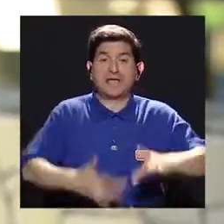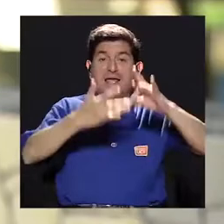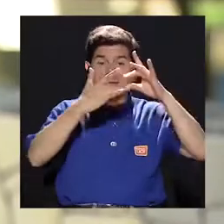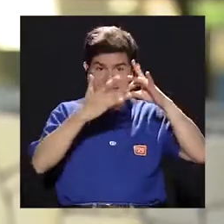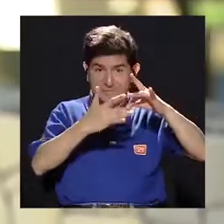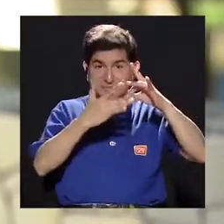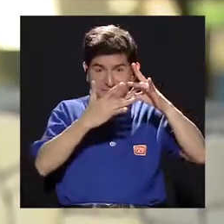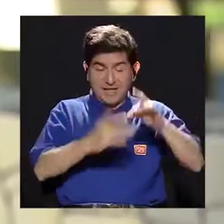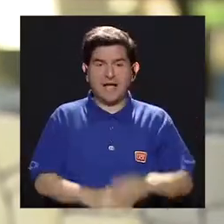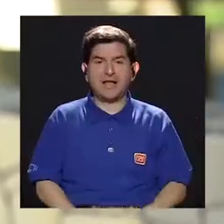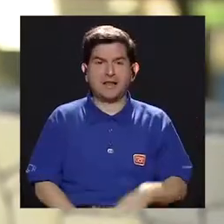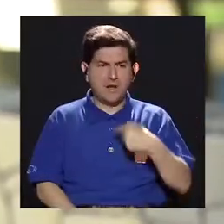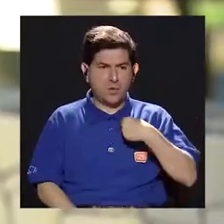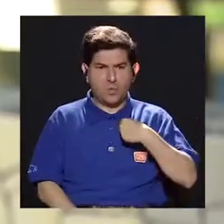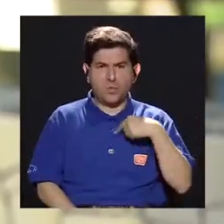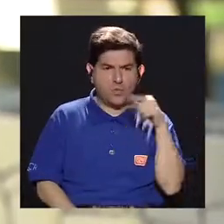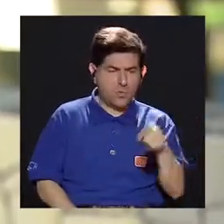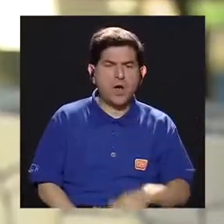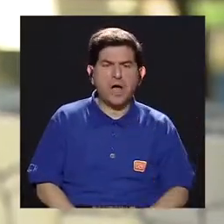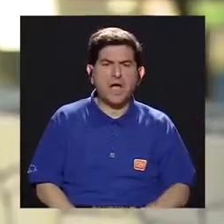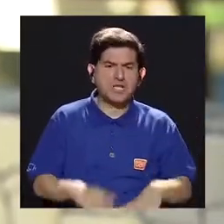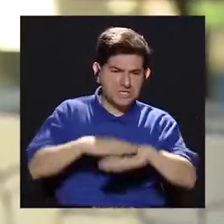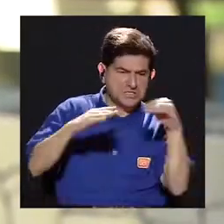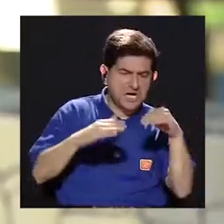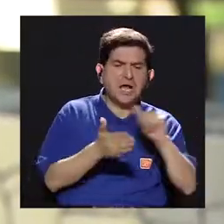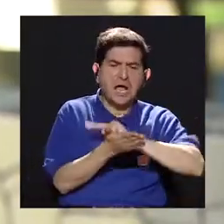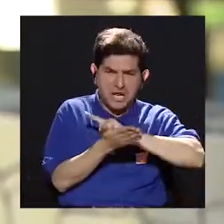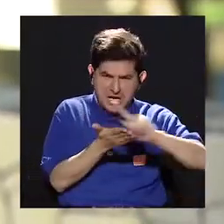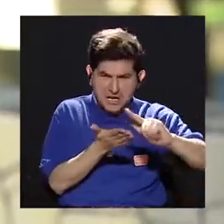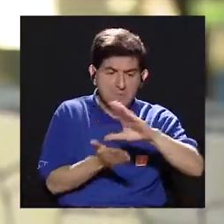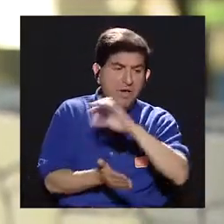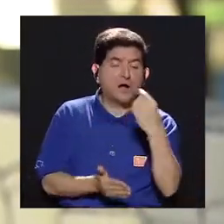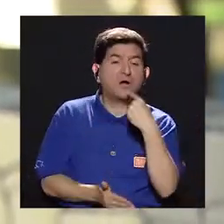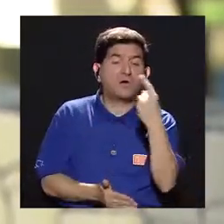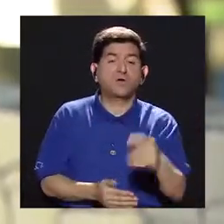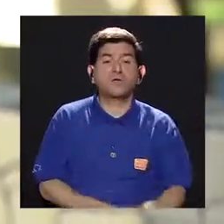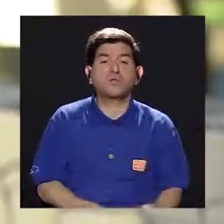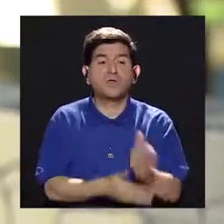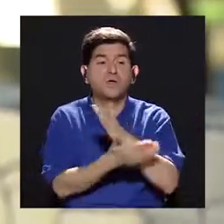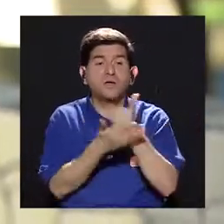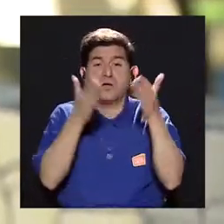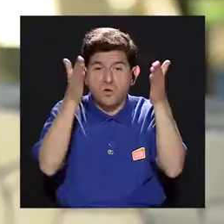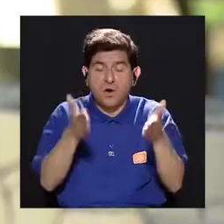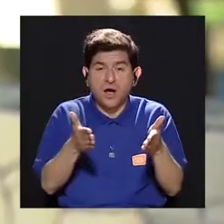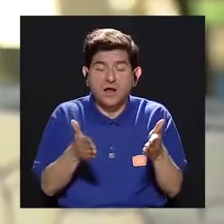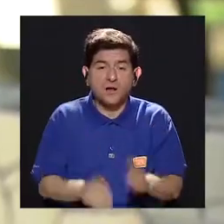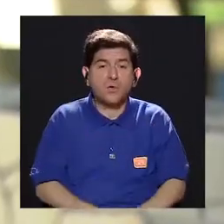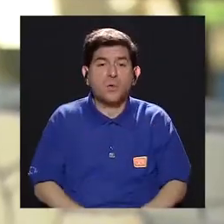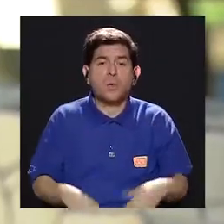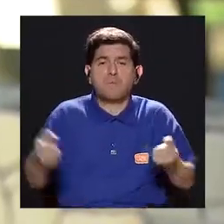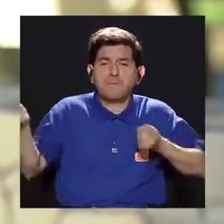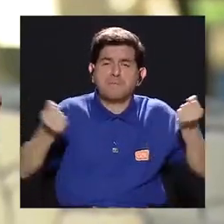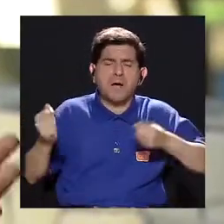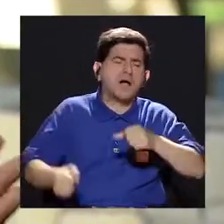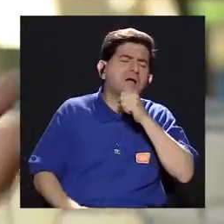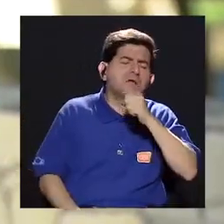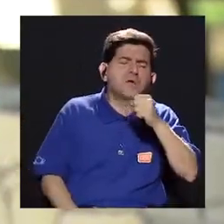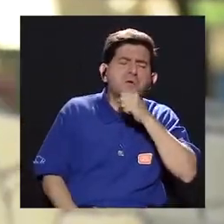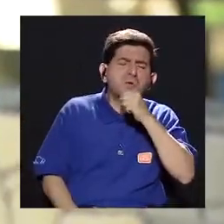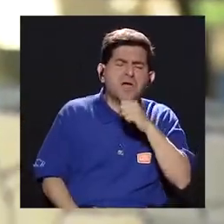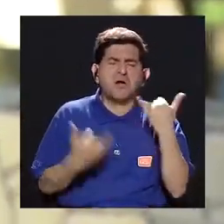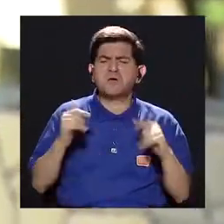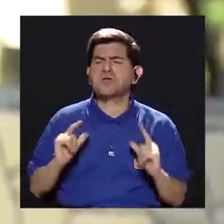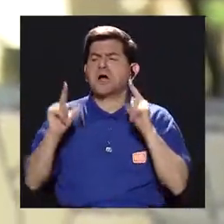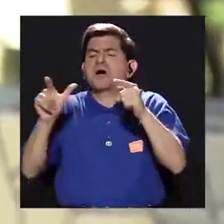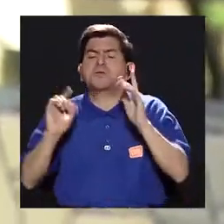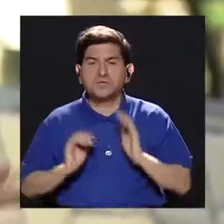unos pañitos que venden que son especiales, entonces uno no puede estar sacando y lavando, o lo que le digo a algunos, siempre hay algún paño viejo que estamos